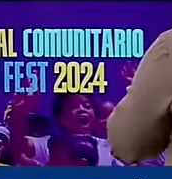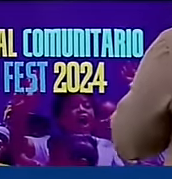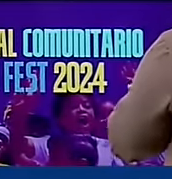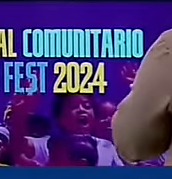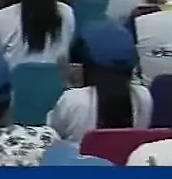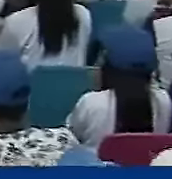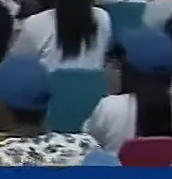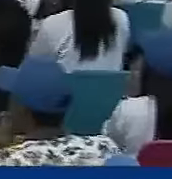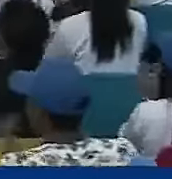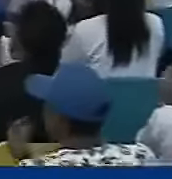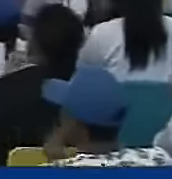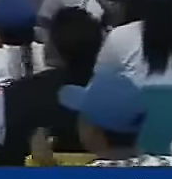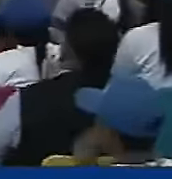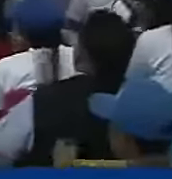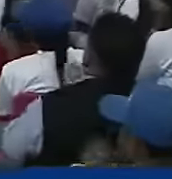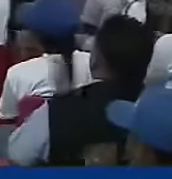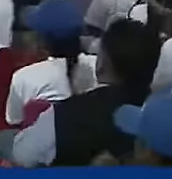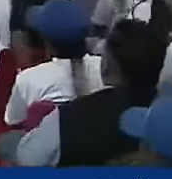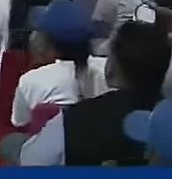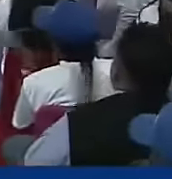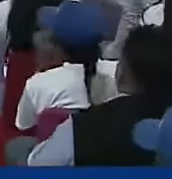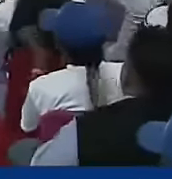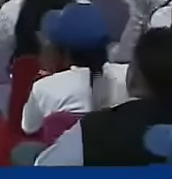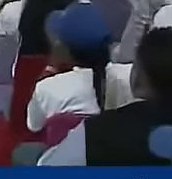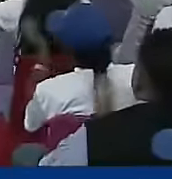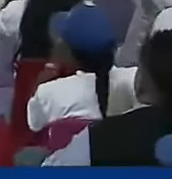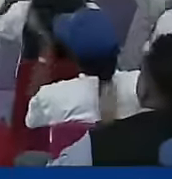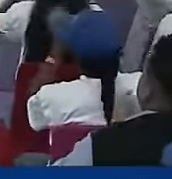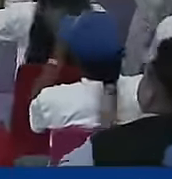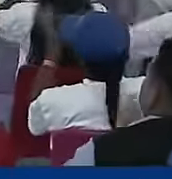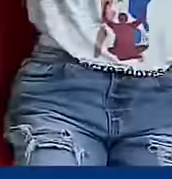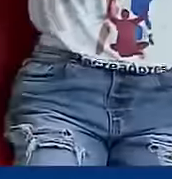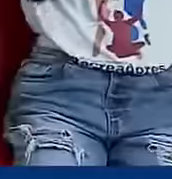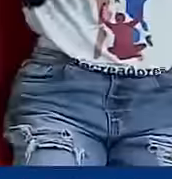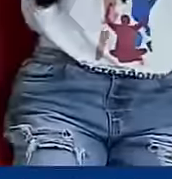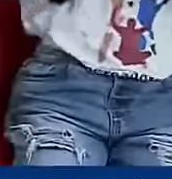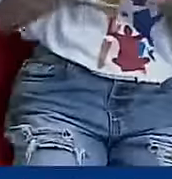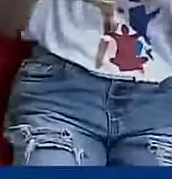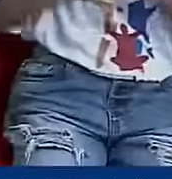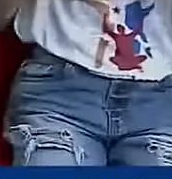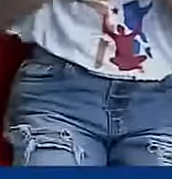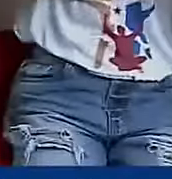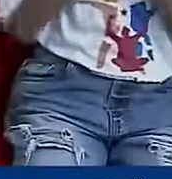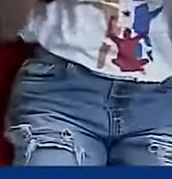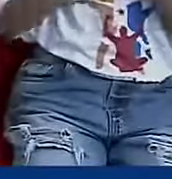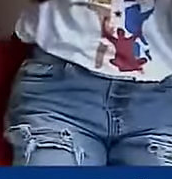Movimiento Nacional de Recreadores y Recreadoras de Venezuela.